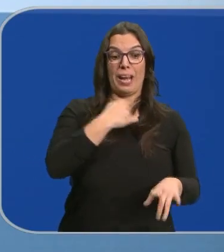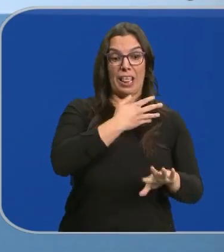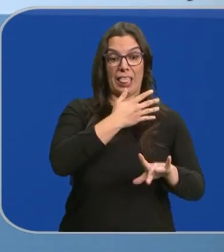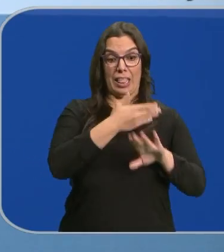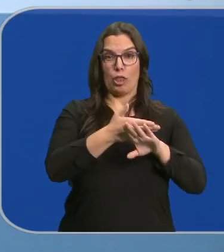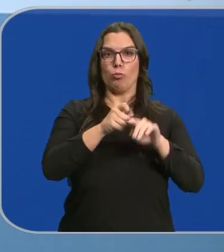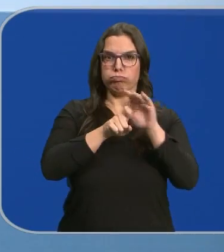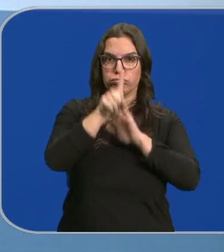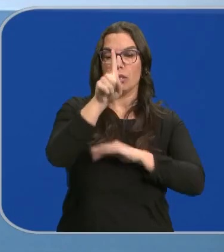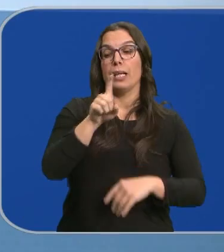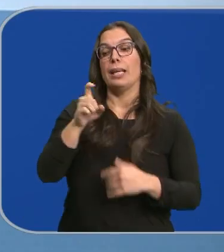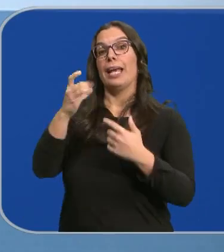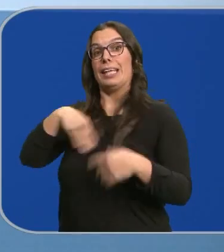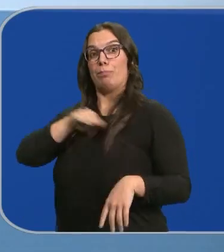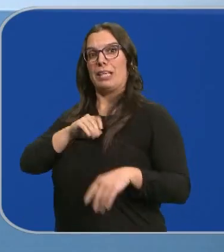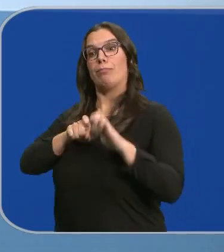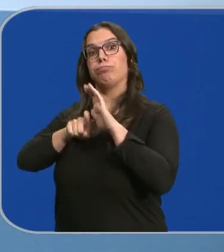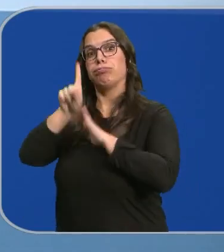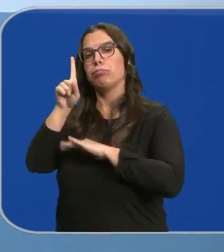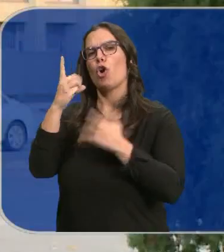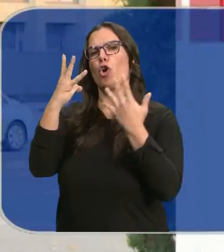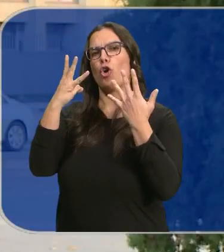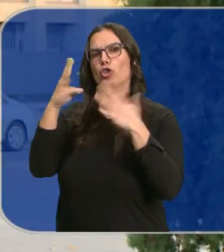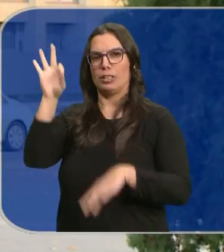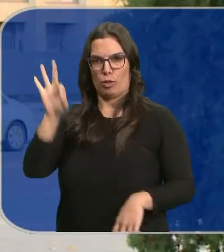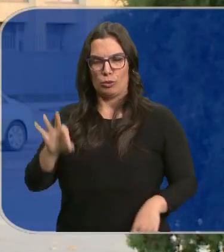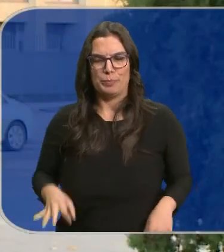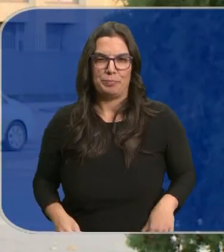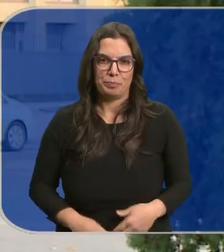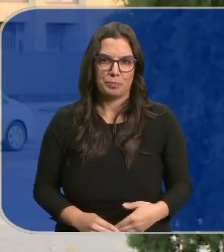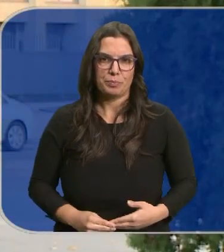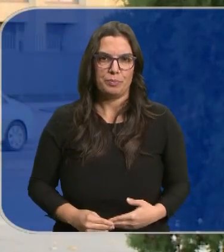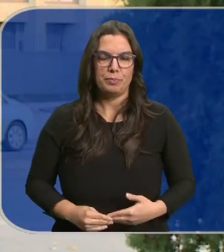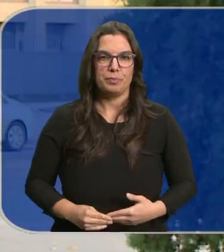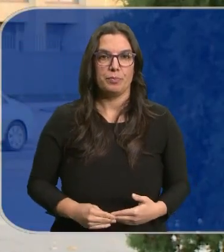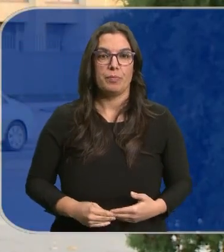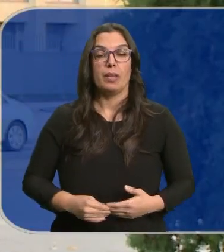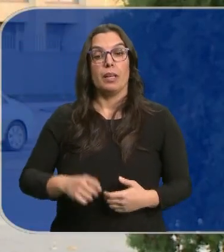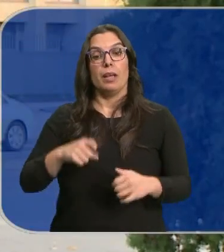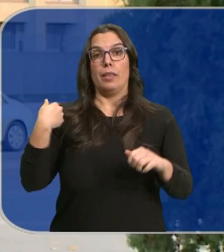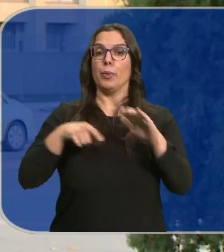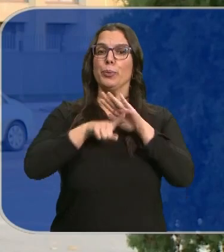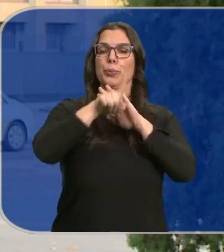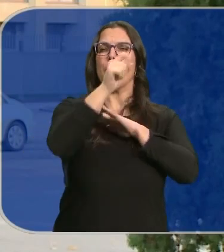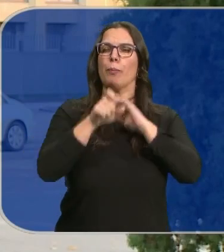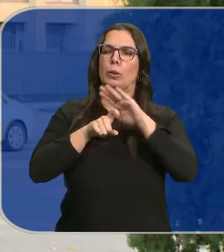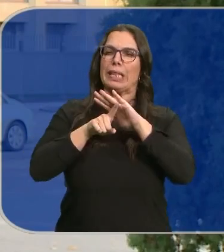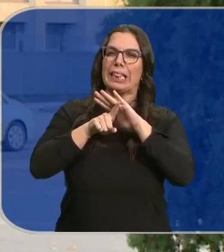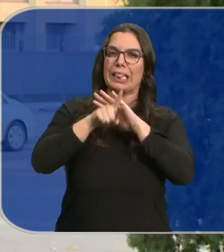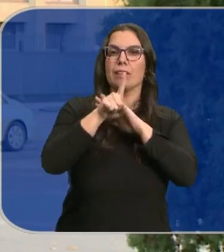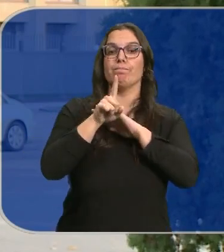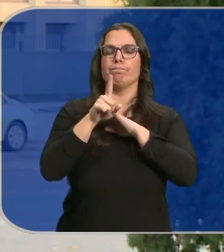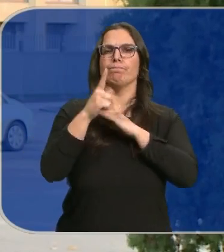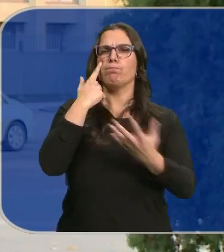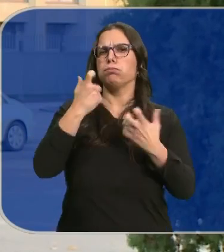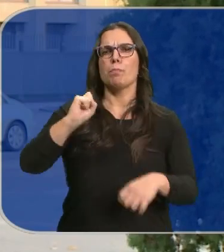en España se ha recuperado el 80%. El frenazo en el crecimiento de la economía de Castilla y León